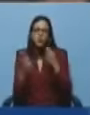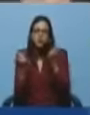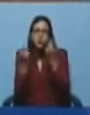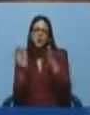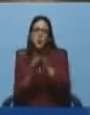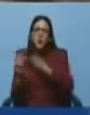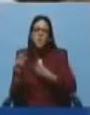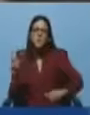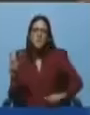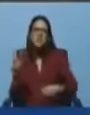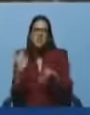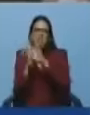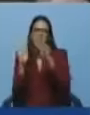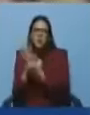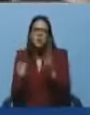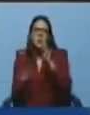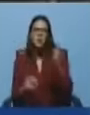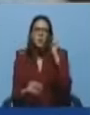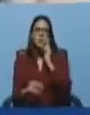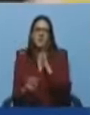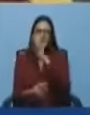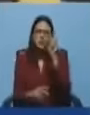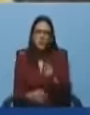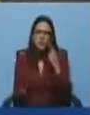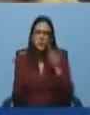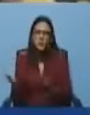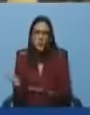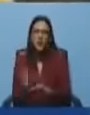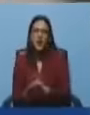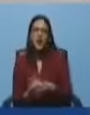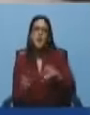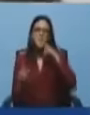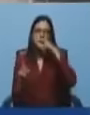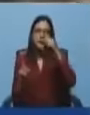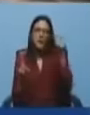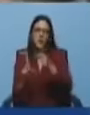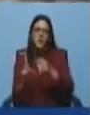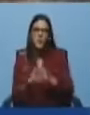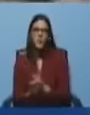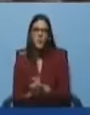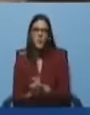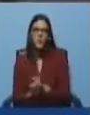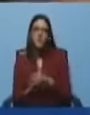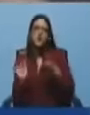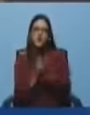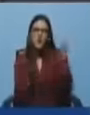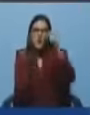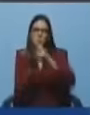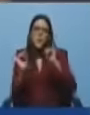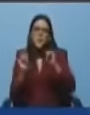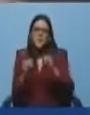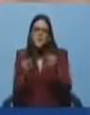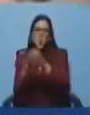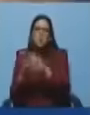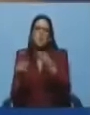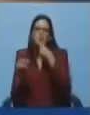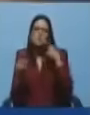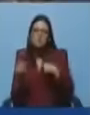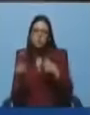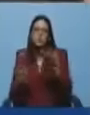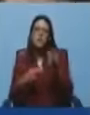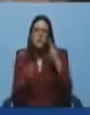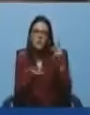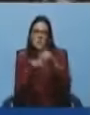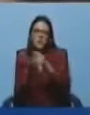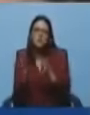del presidente constitucional de la República Bolivariana de Venezuela, Nicolás Maduro Moros, a su arribo a la Federación de Rusia para